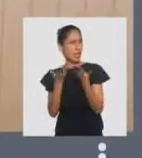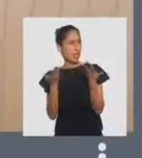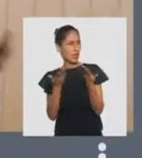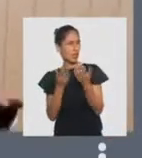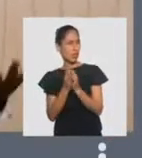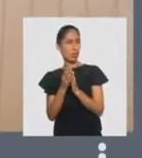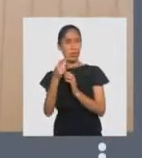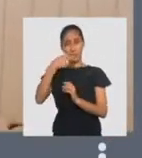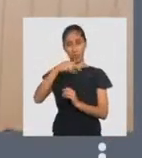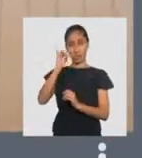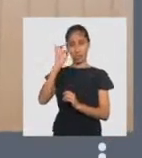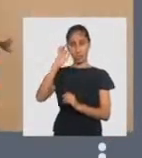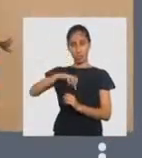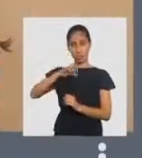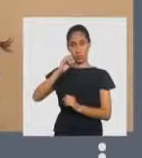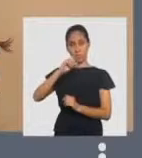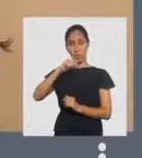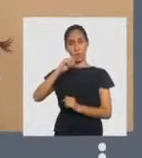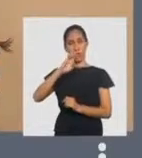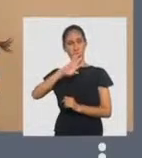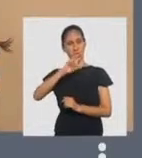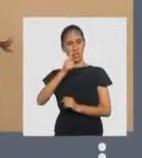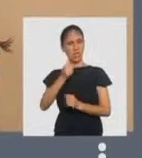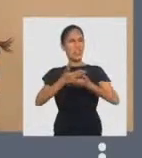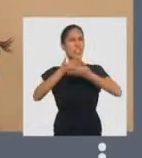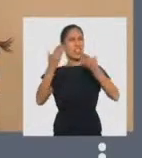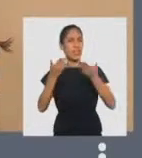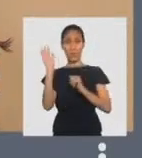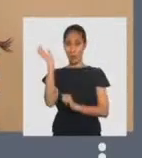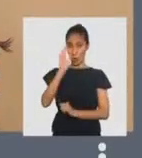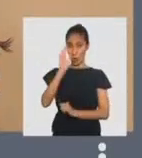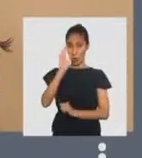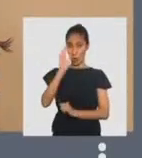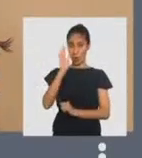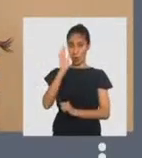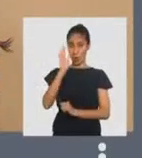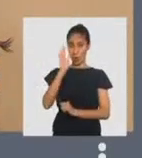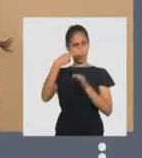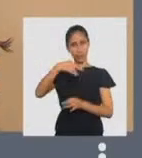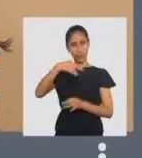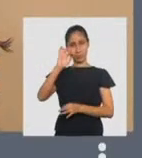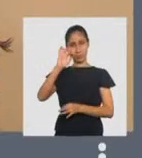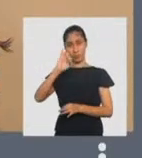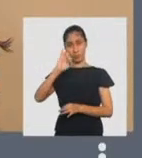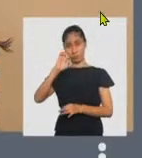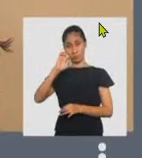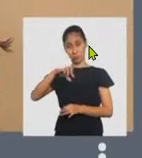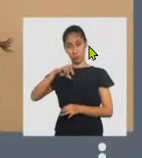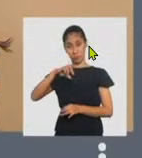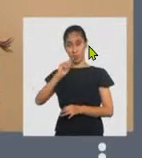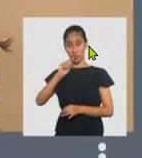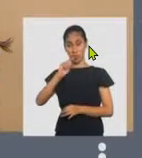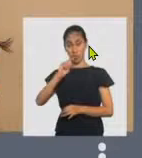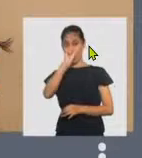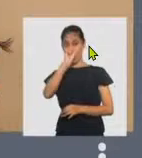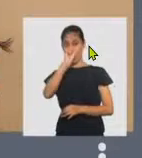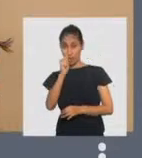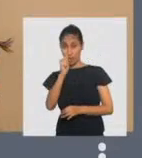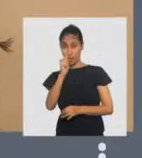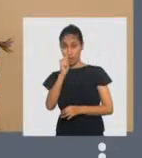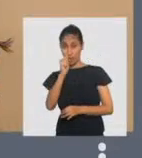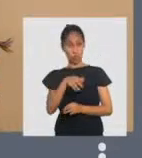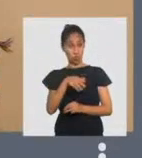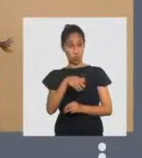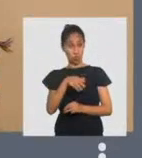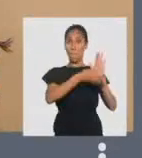saber qué es una hipoteca. Hola, te contesto. La hipoteca es una garantía de una